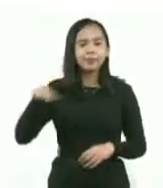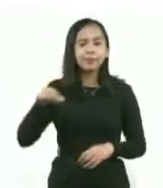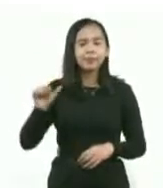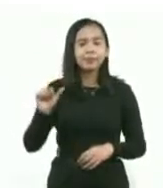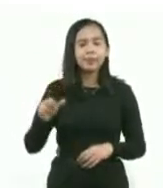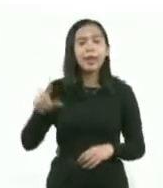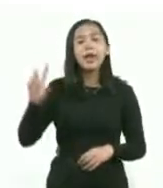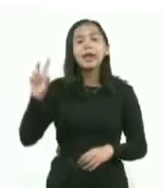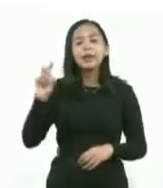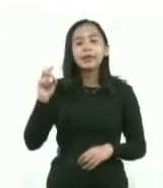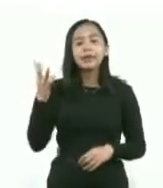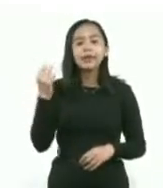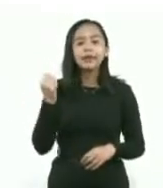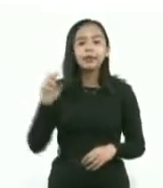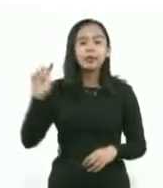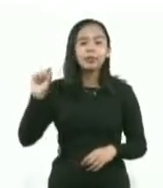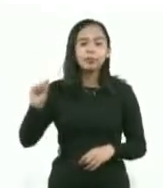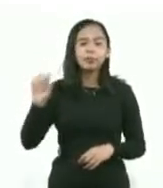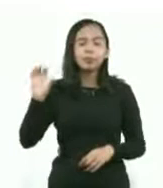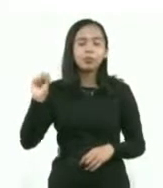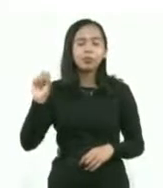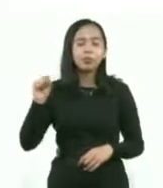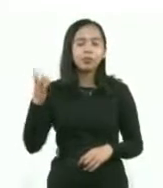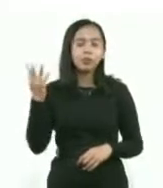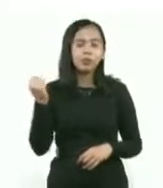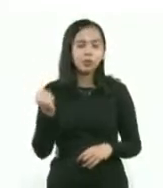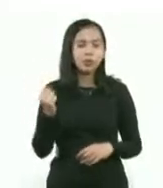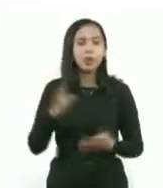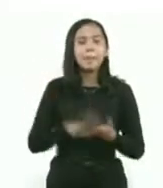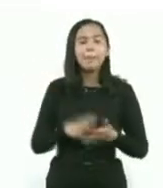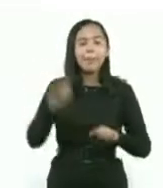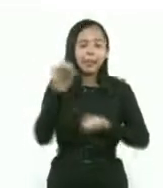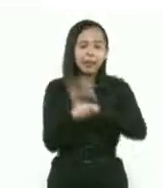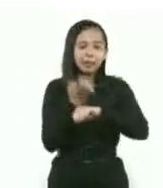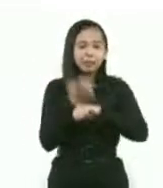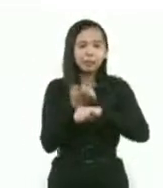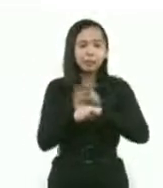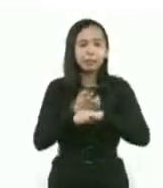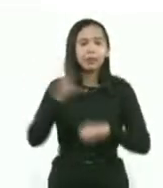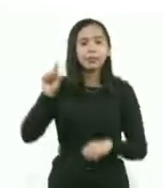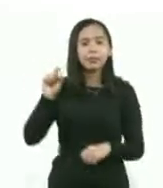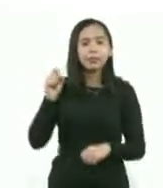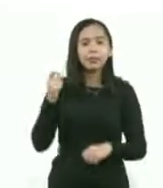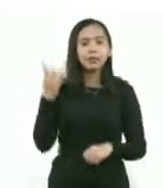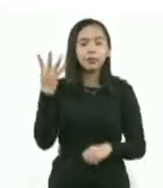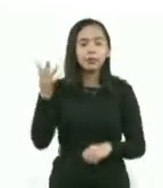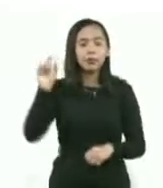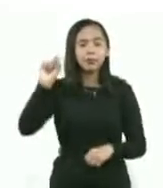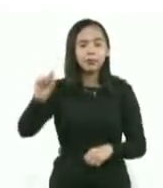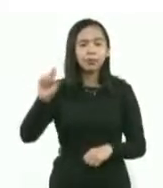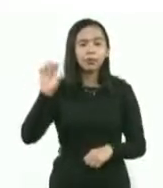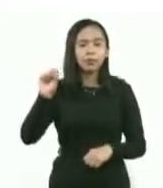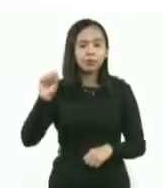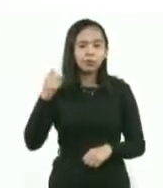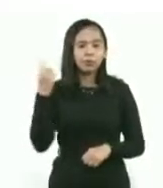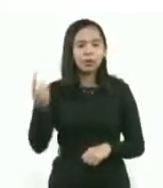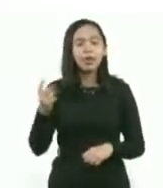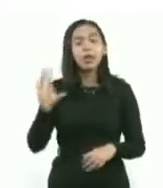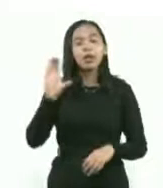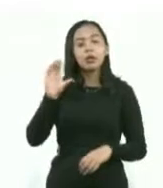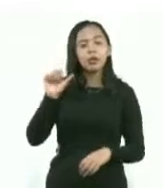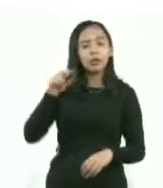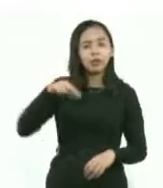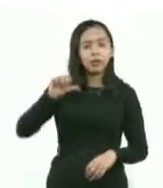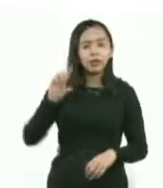centavos. Nuestro vecino país del norte, Estados Unidos, 24 pesos con 61 centavos. Canadá,